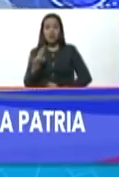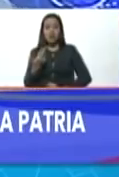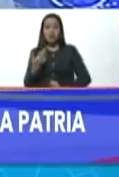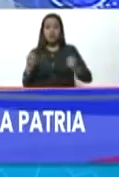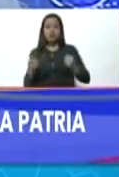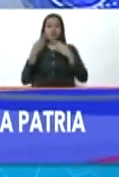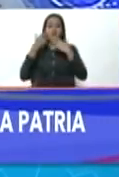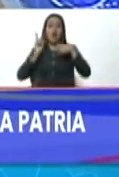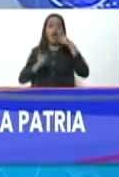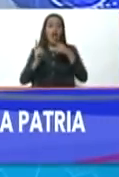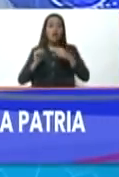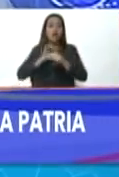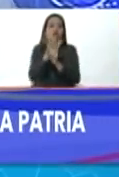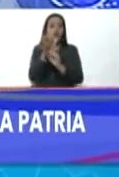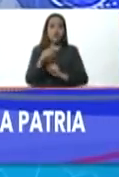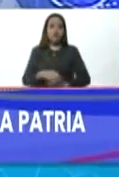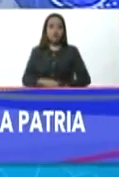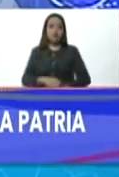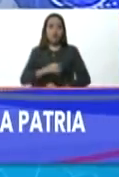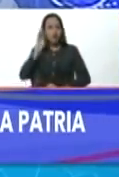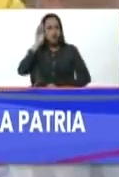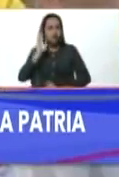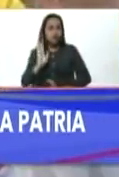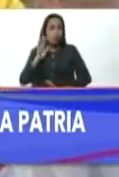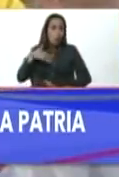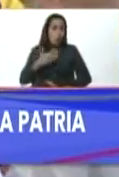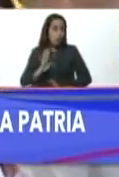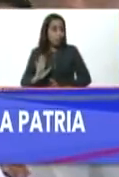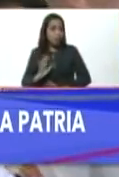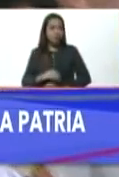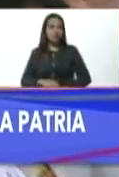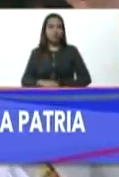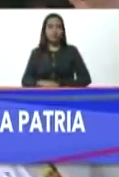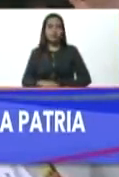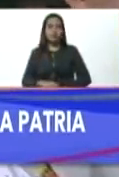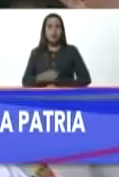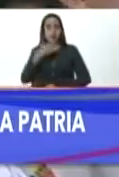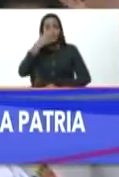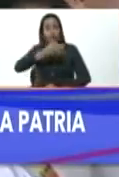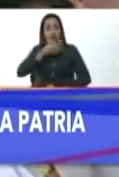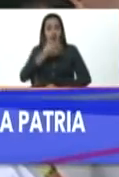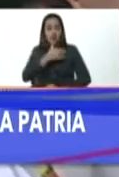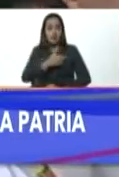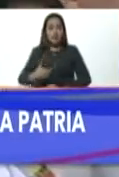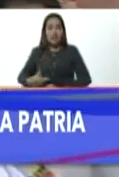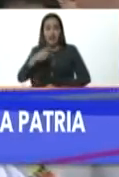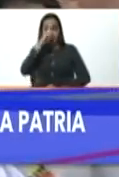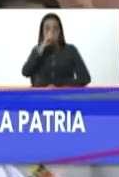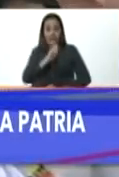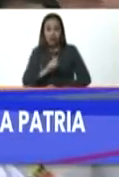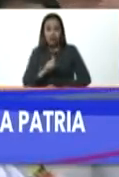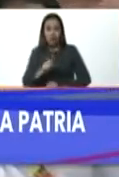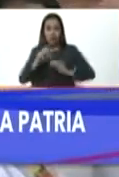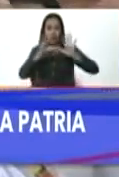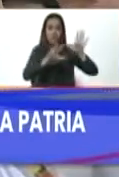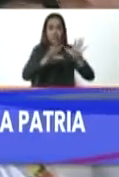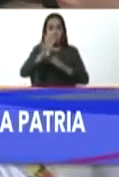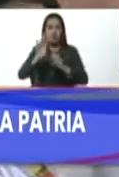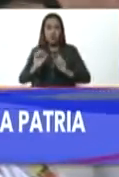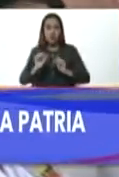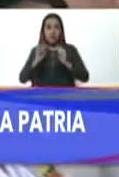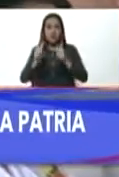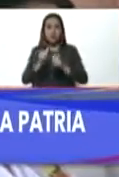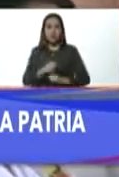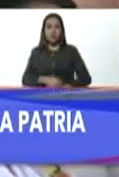tener este tema más adelante. Buenas tardes, presidente. Es un medicamento que en el año 84, iniciándose el polo...